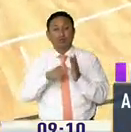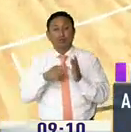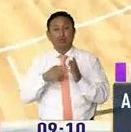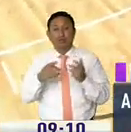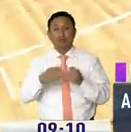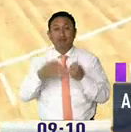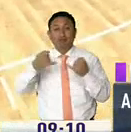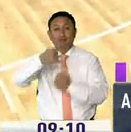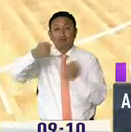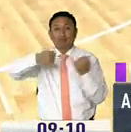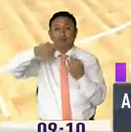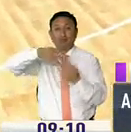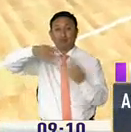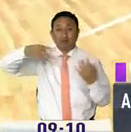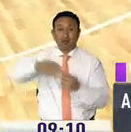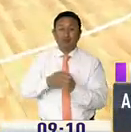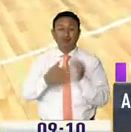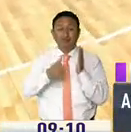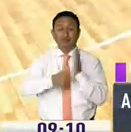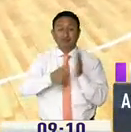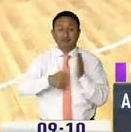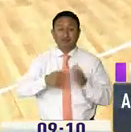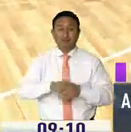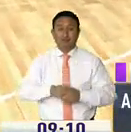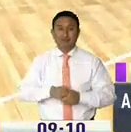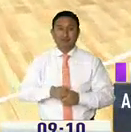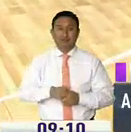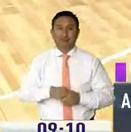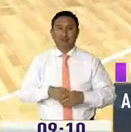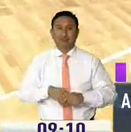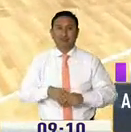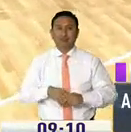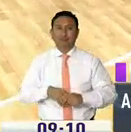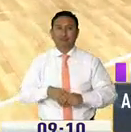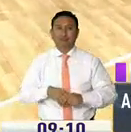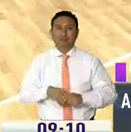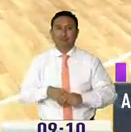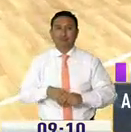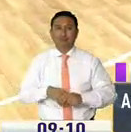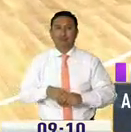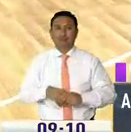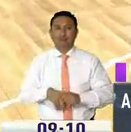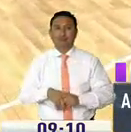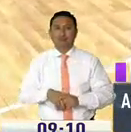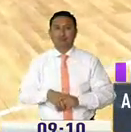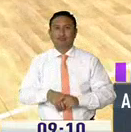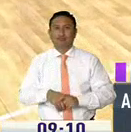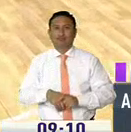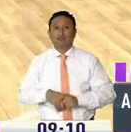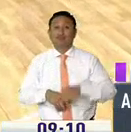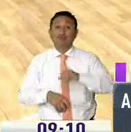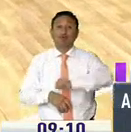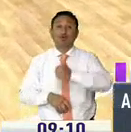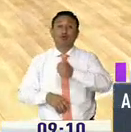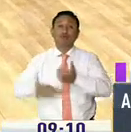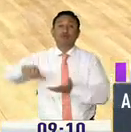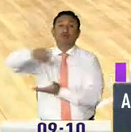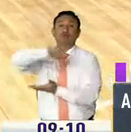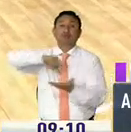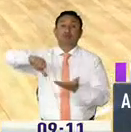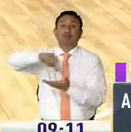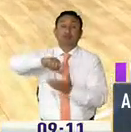fideos, lenteja o granos, que es muy importante que todos tengan. Hay otros kits que también tienen aceite, que